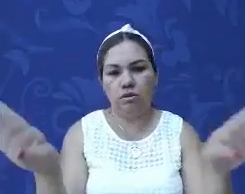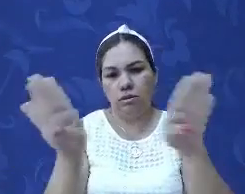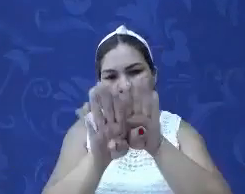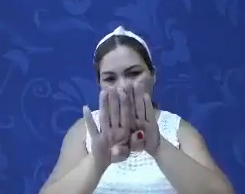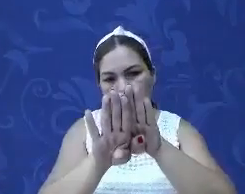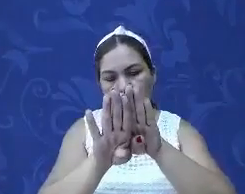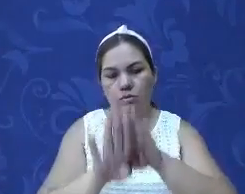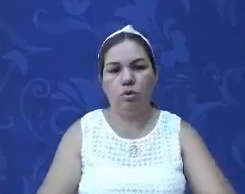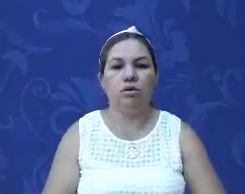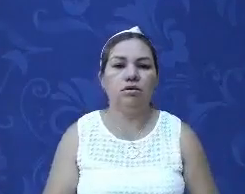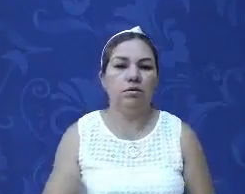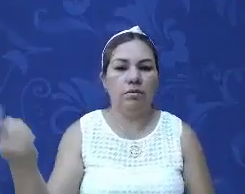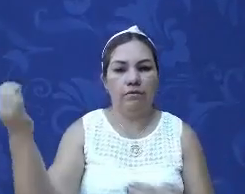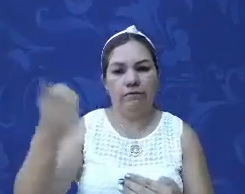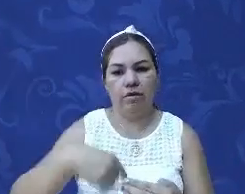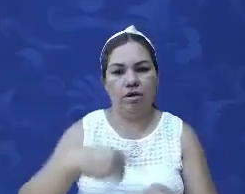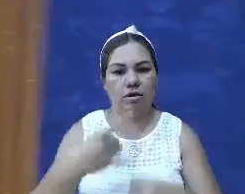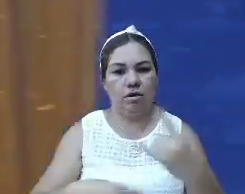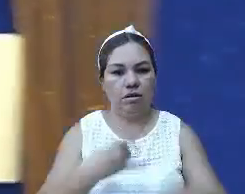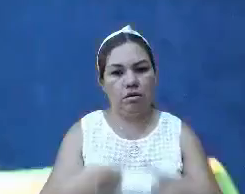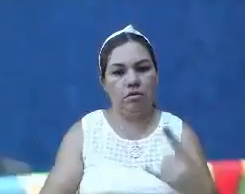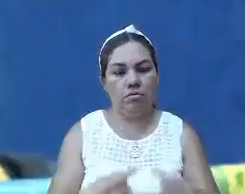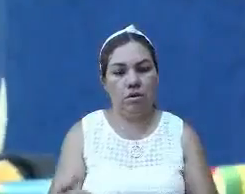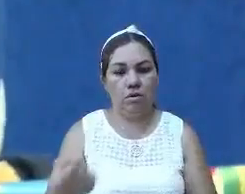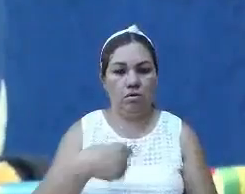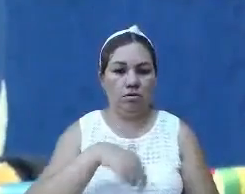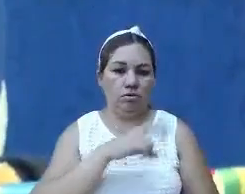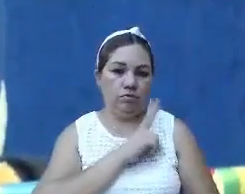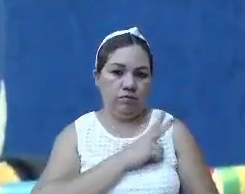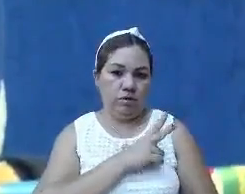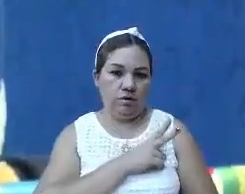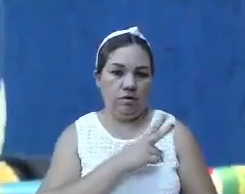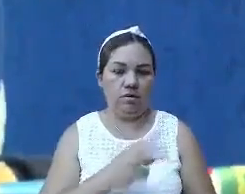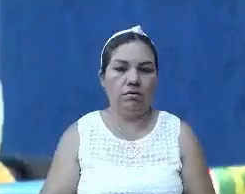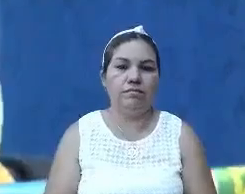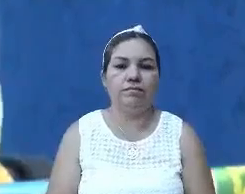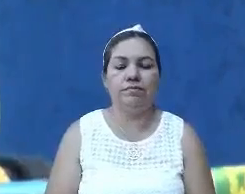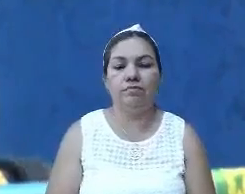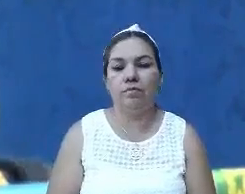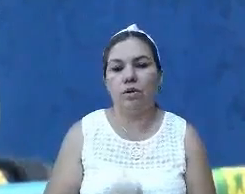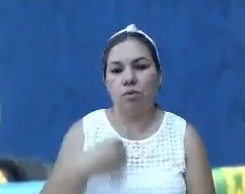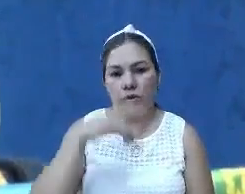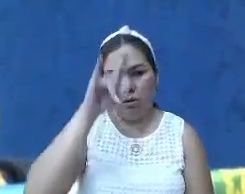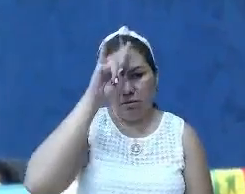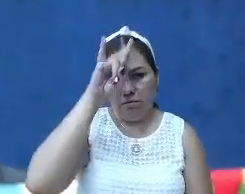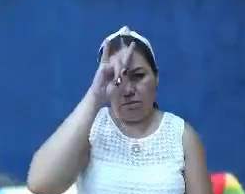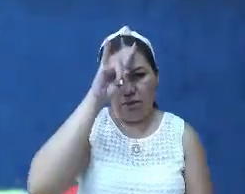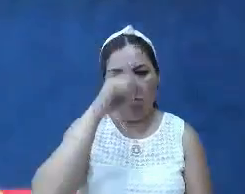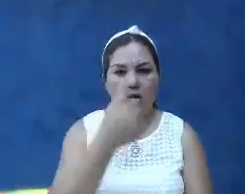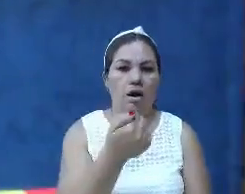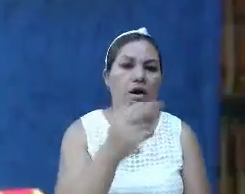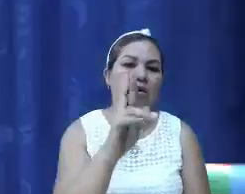se está filtrando el enemigo en tu vida. Porque el enemigo es atrevido.